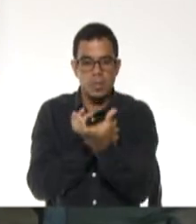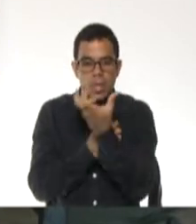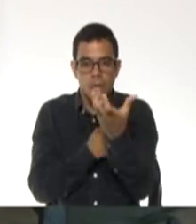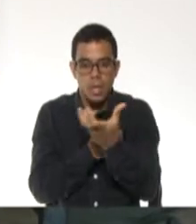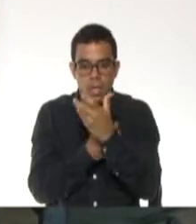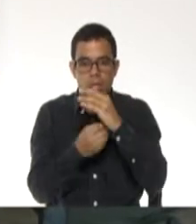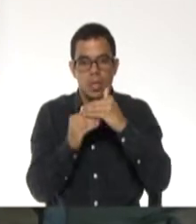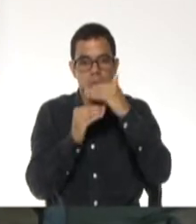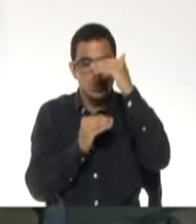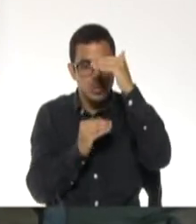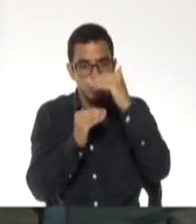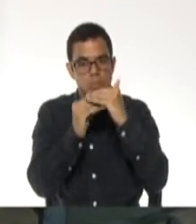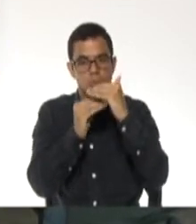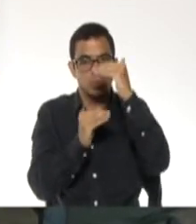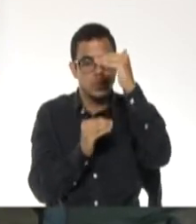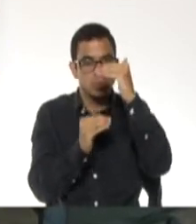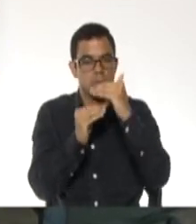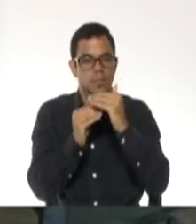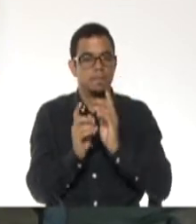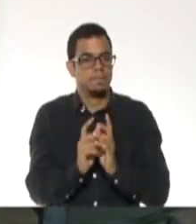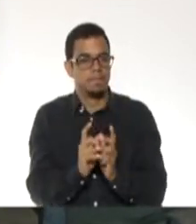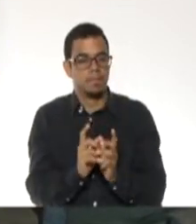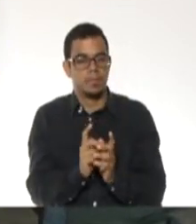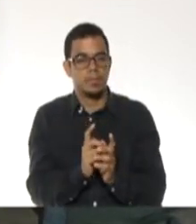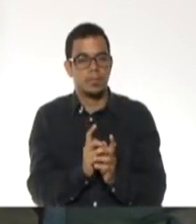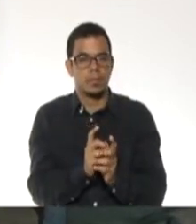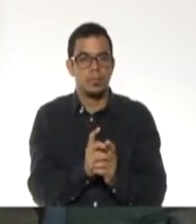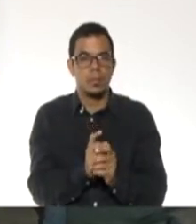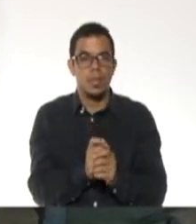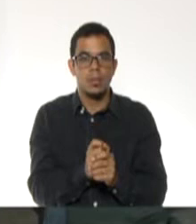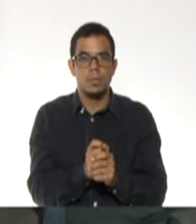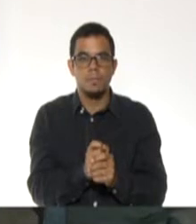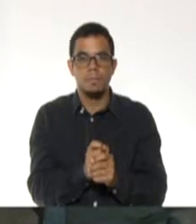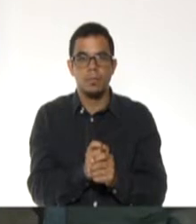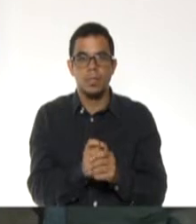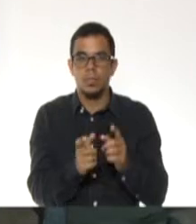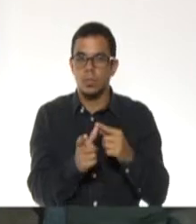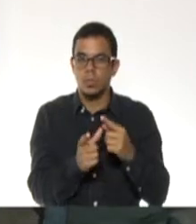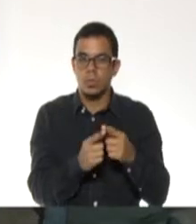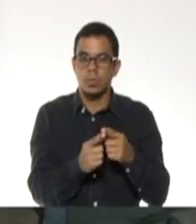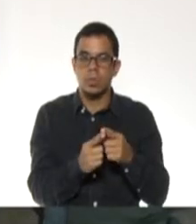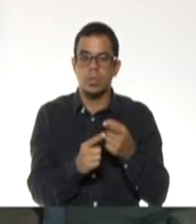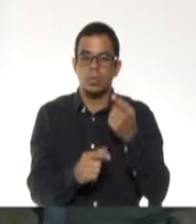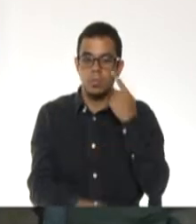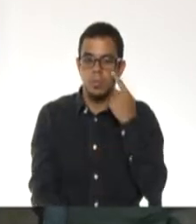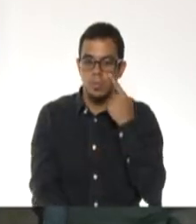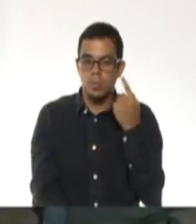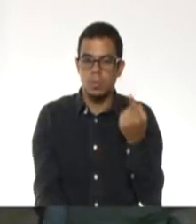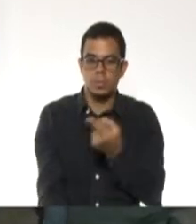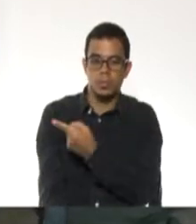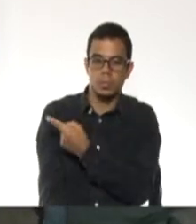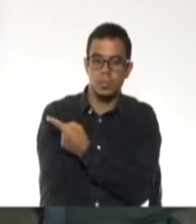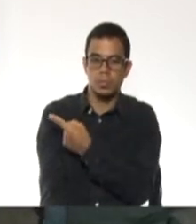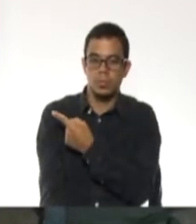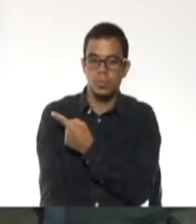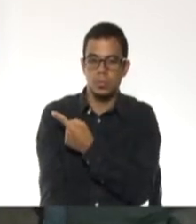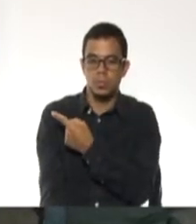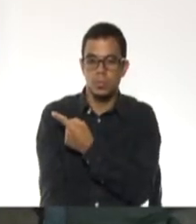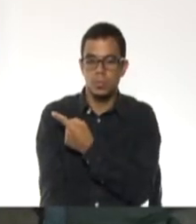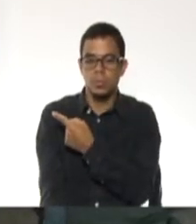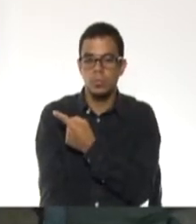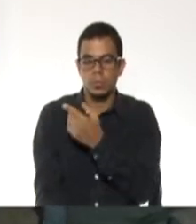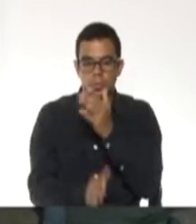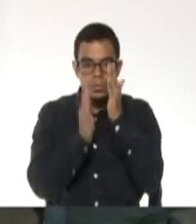pronto, vamos a iniciar con esto, ya le hemos quitado la carcasa para agilizar el proceso y vamos a